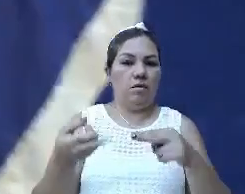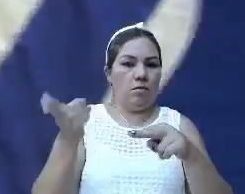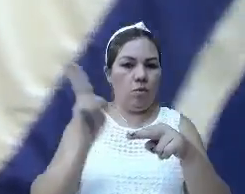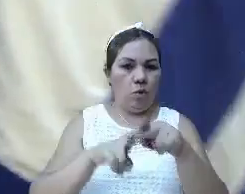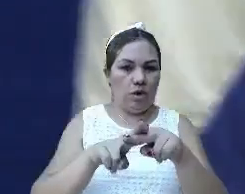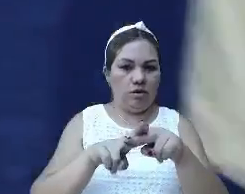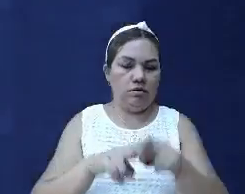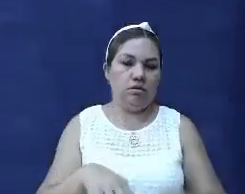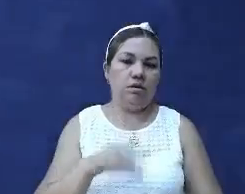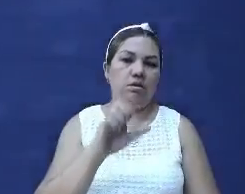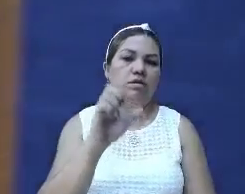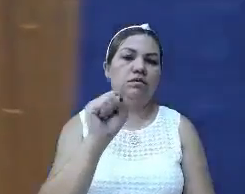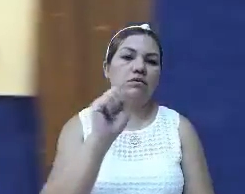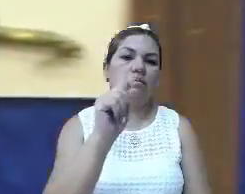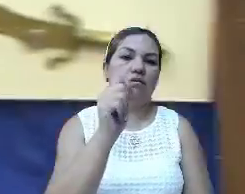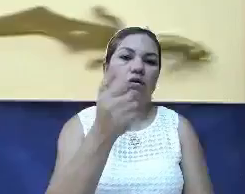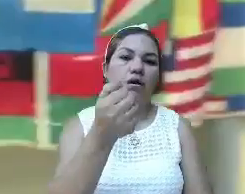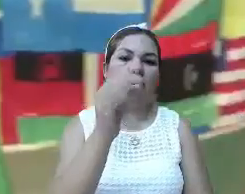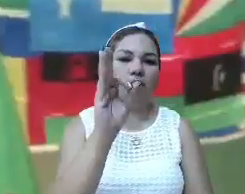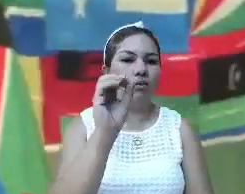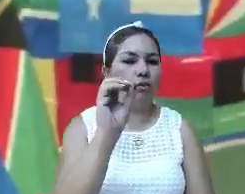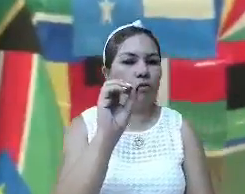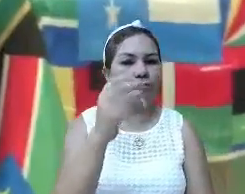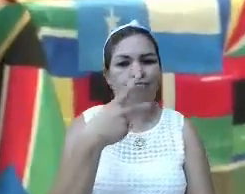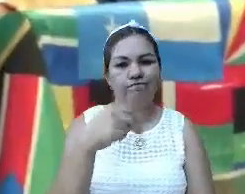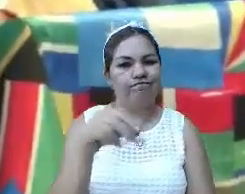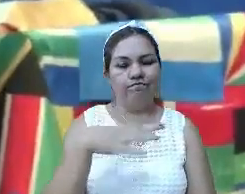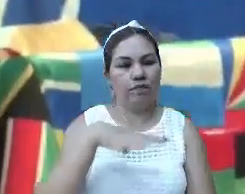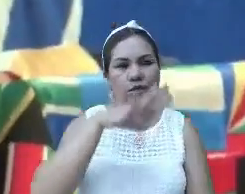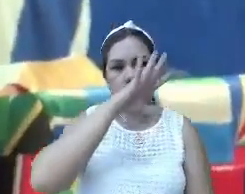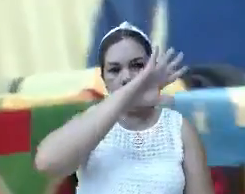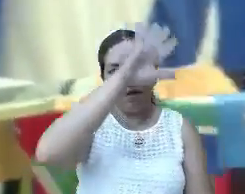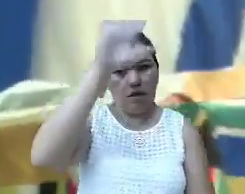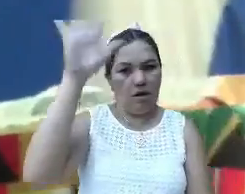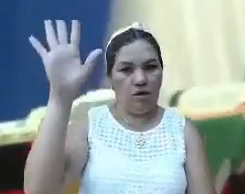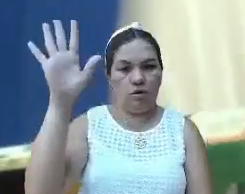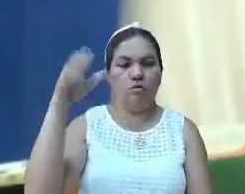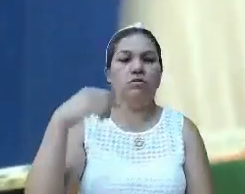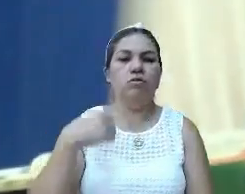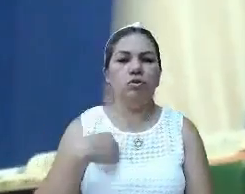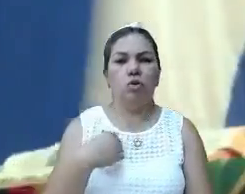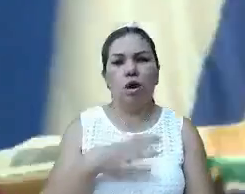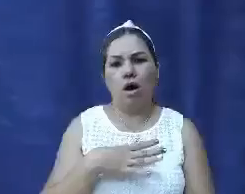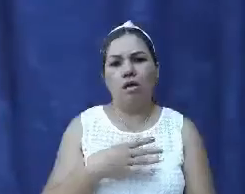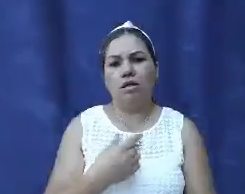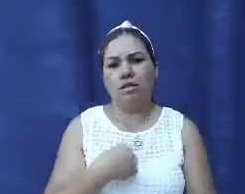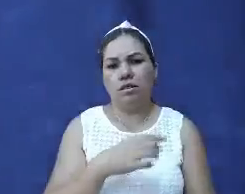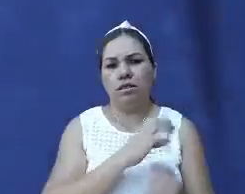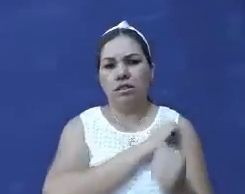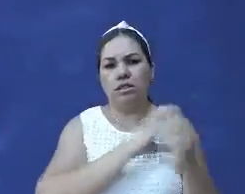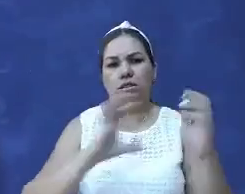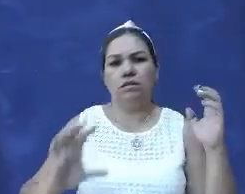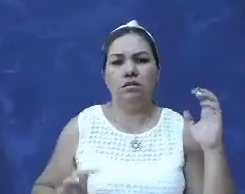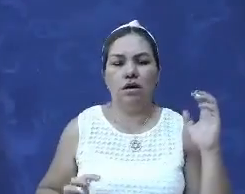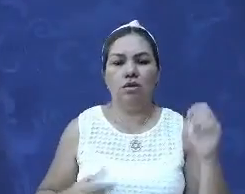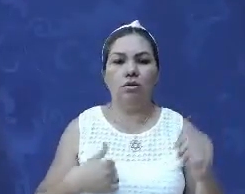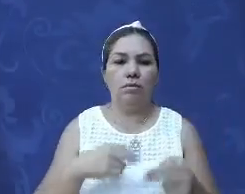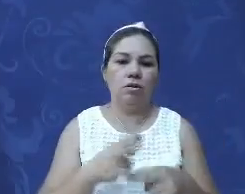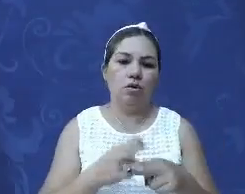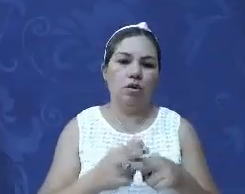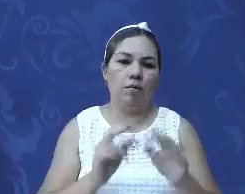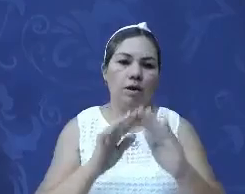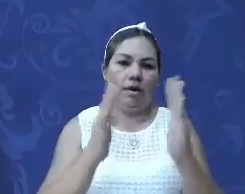estado, yo no te garantizo el cielo. No, pero soy cristiano, a mí me dijeron que mi nombre está anotado en el libro de la vida. A mí, yo